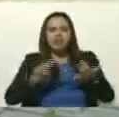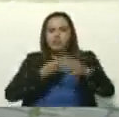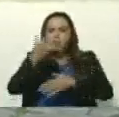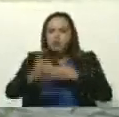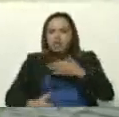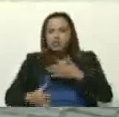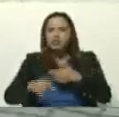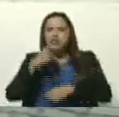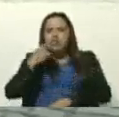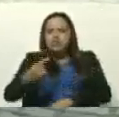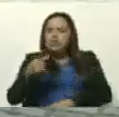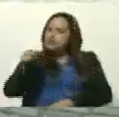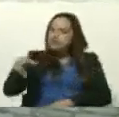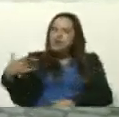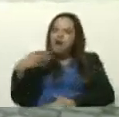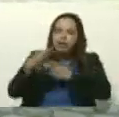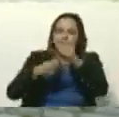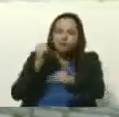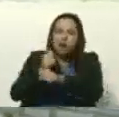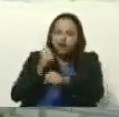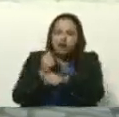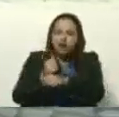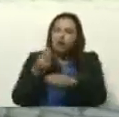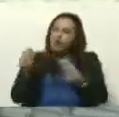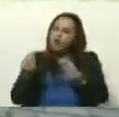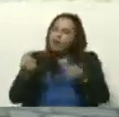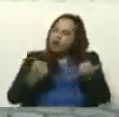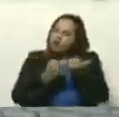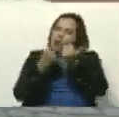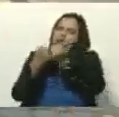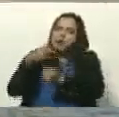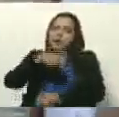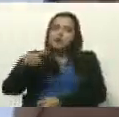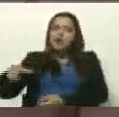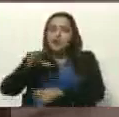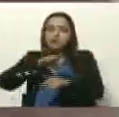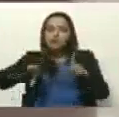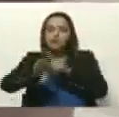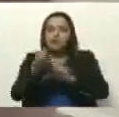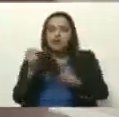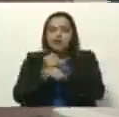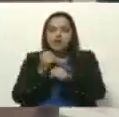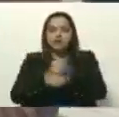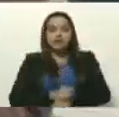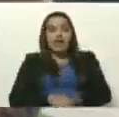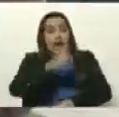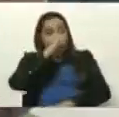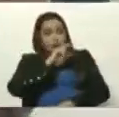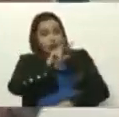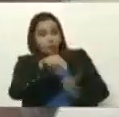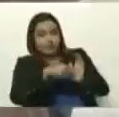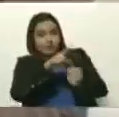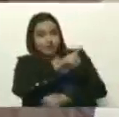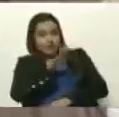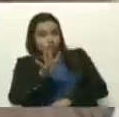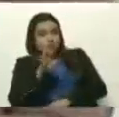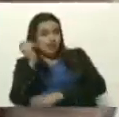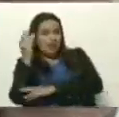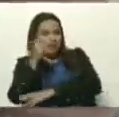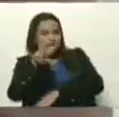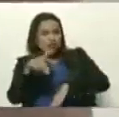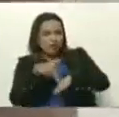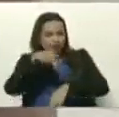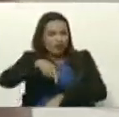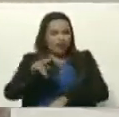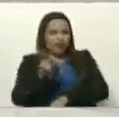hablando en qué estás trabajando y cómo beneficiar a la gente sobre todo a los cultores en el año 2014 mi querido boris castellanos la asamblea nacional de este país